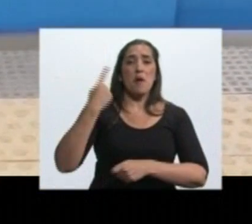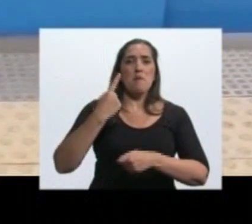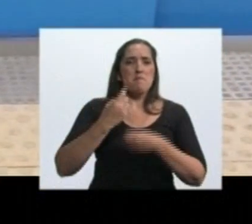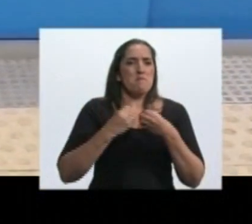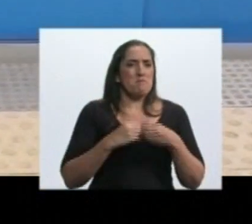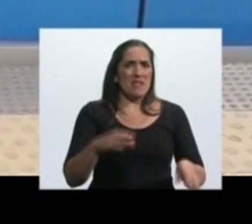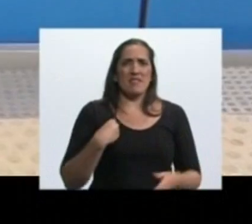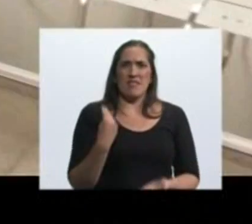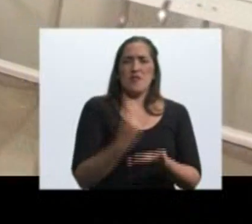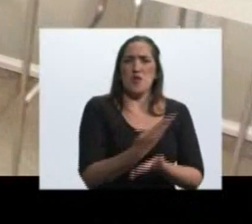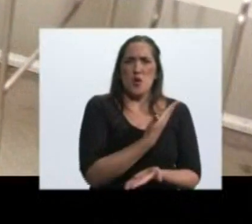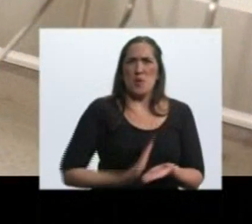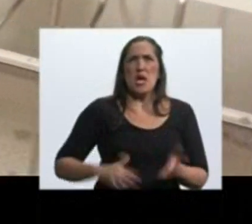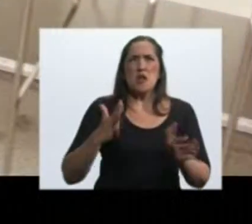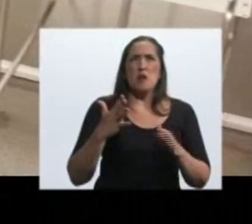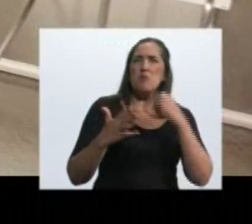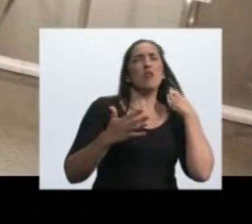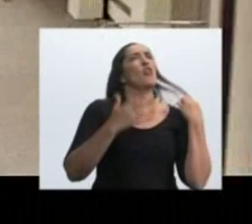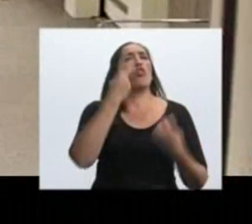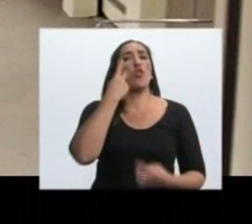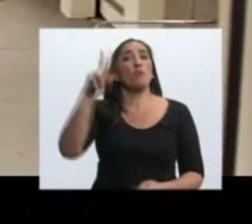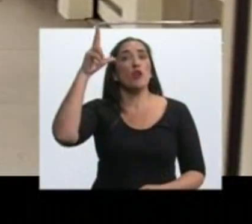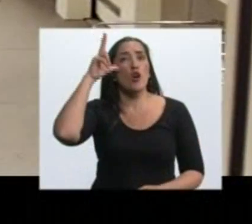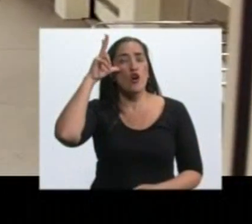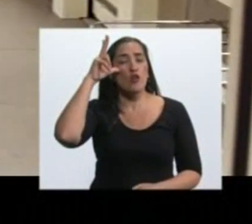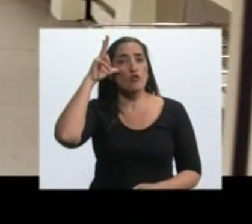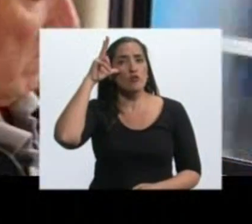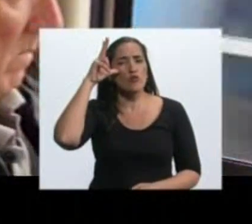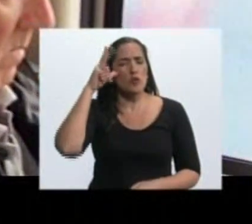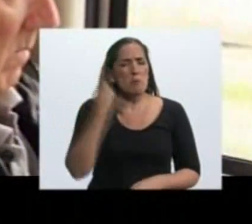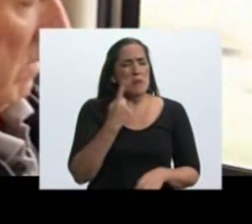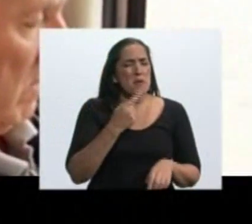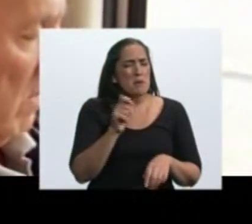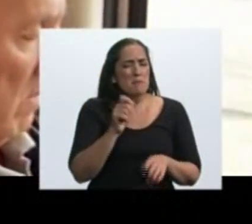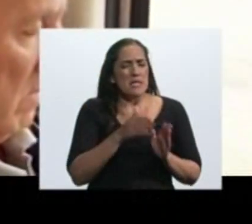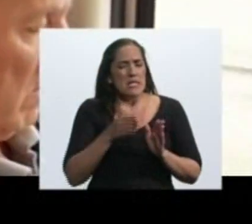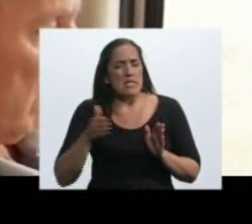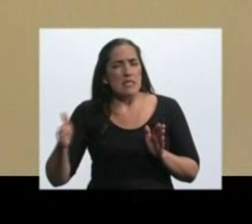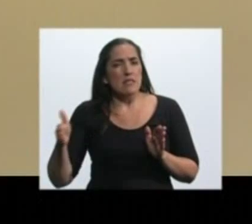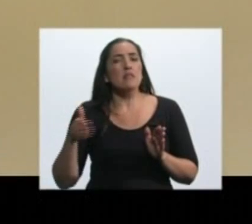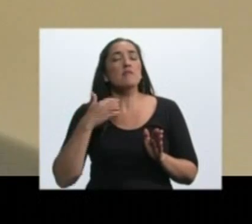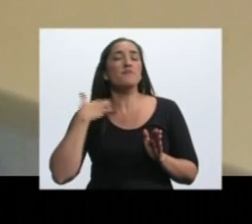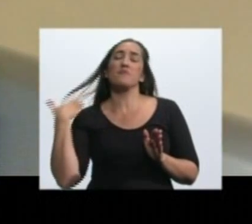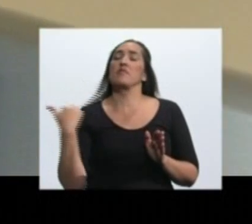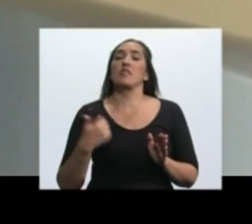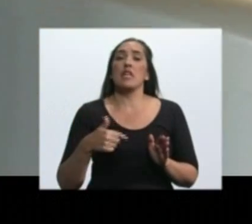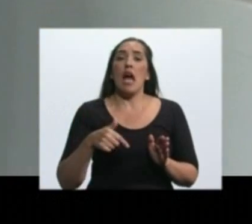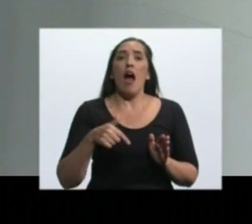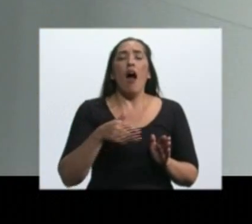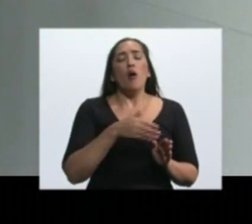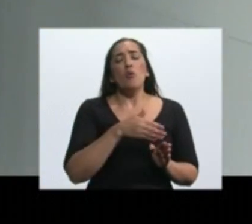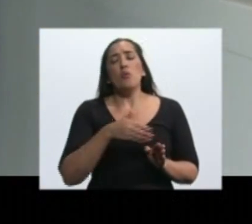gestión, allá por el 2008, primeros meses del 2008, si mal no recuerdo. Recién